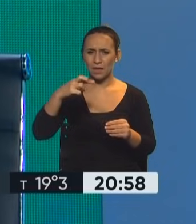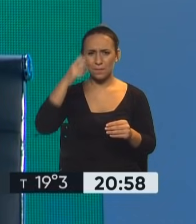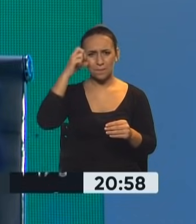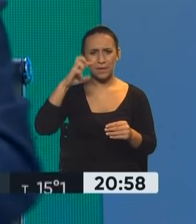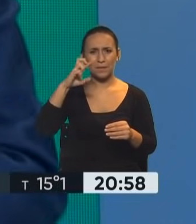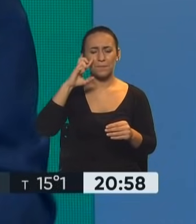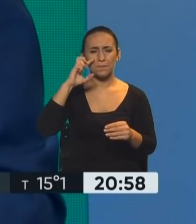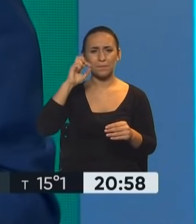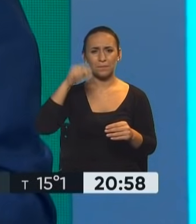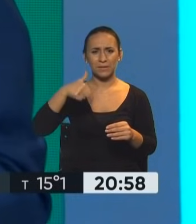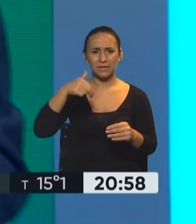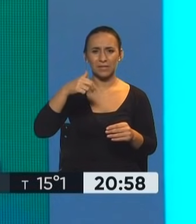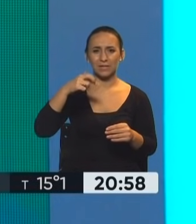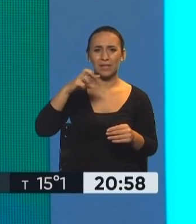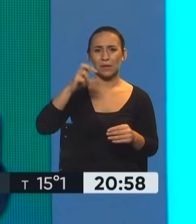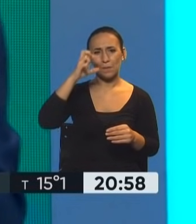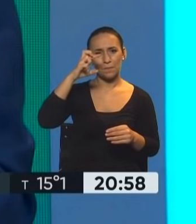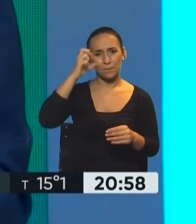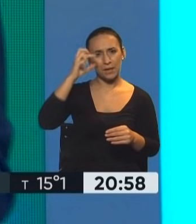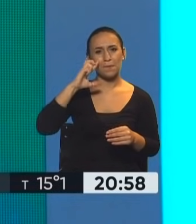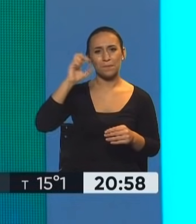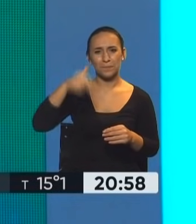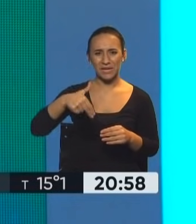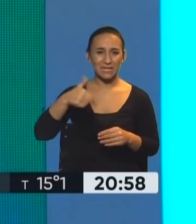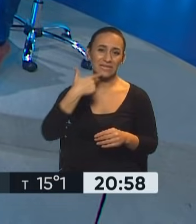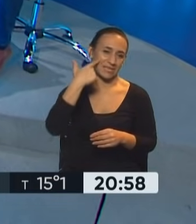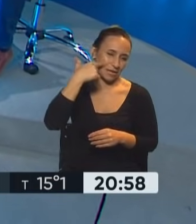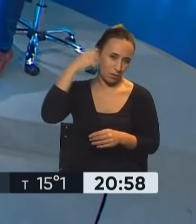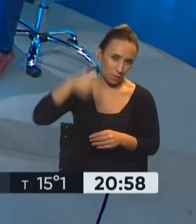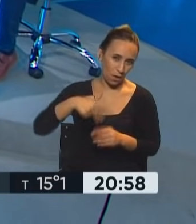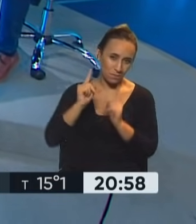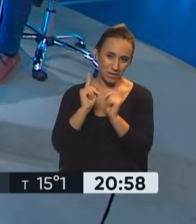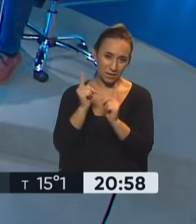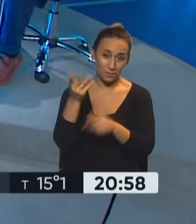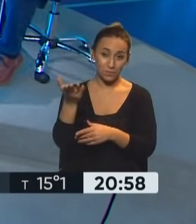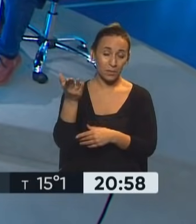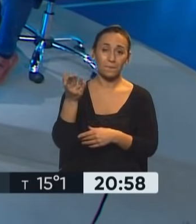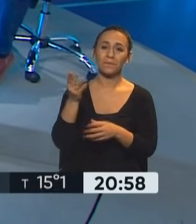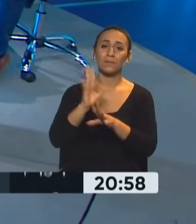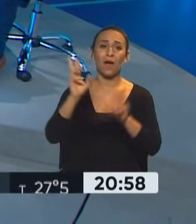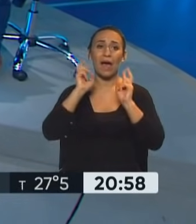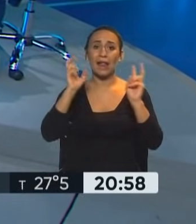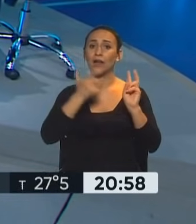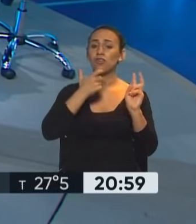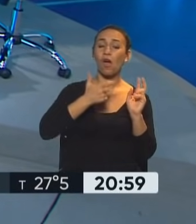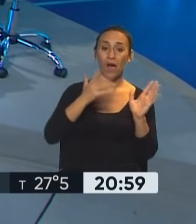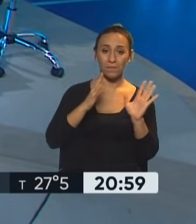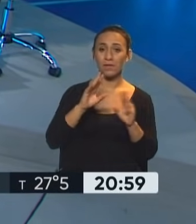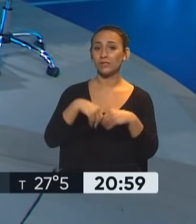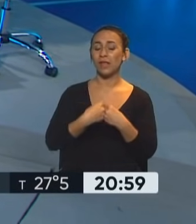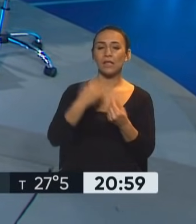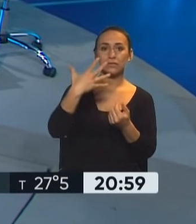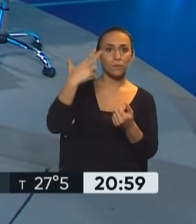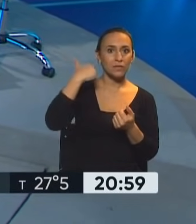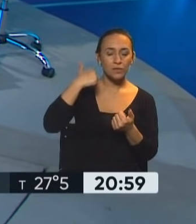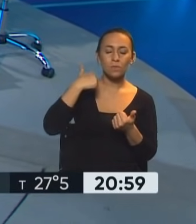de Pipón? De Pepín Rodríguez, el de las 59 el de las alertas rojas. O sea, el de las 59 llamadas telefónicas. Es